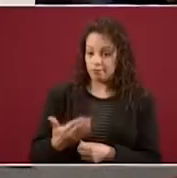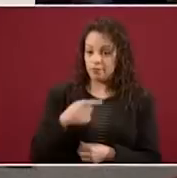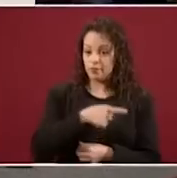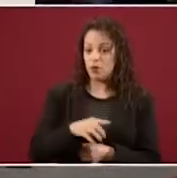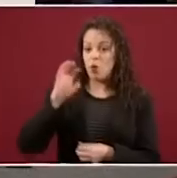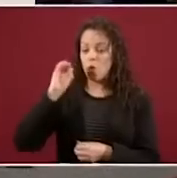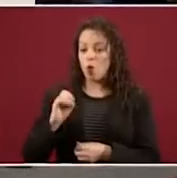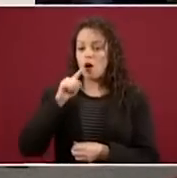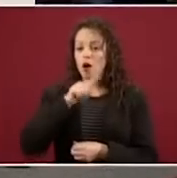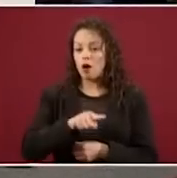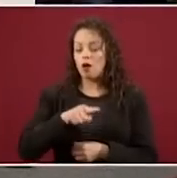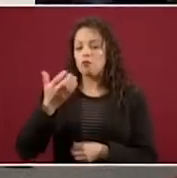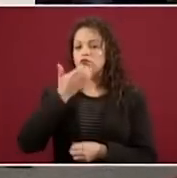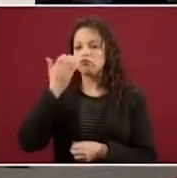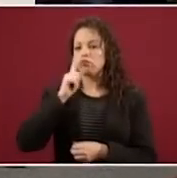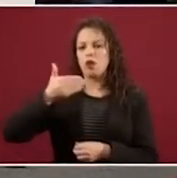sistema anterior?